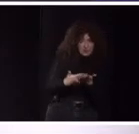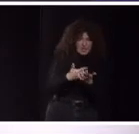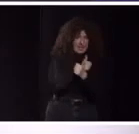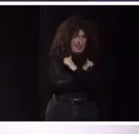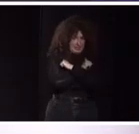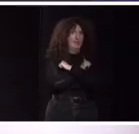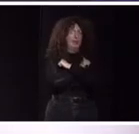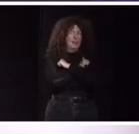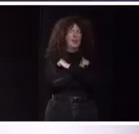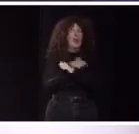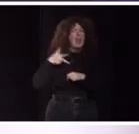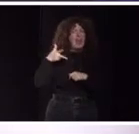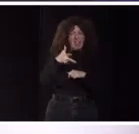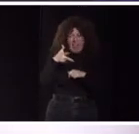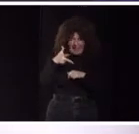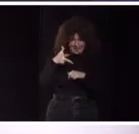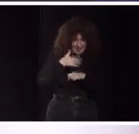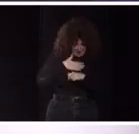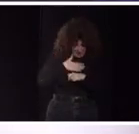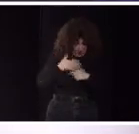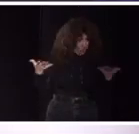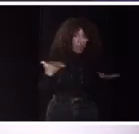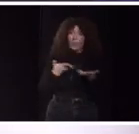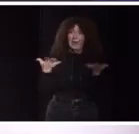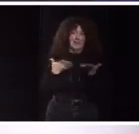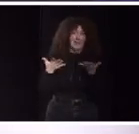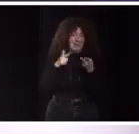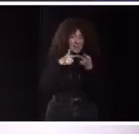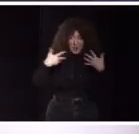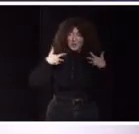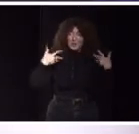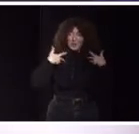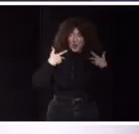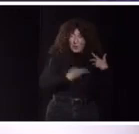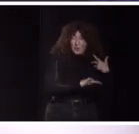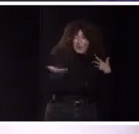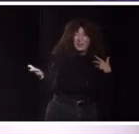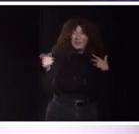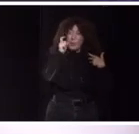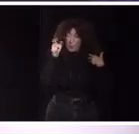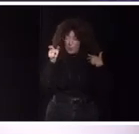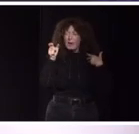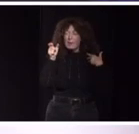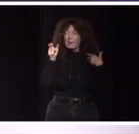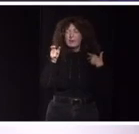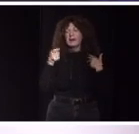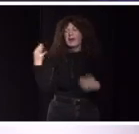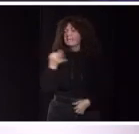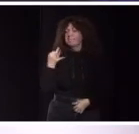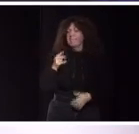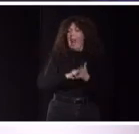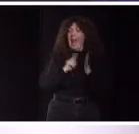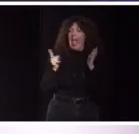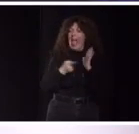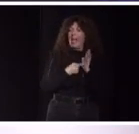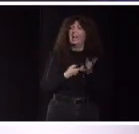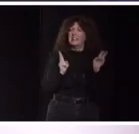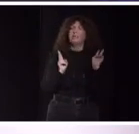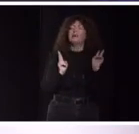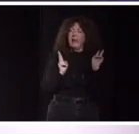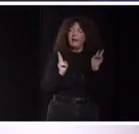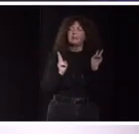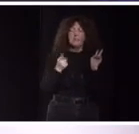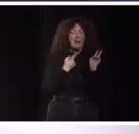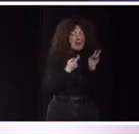nuestros derechos son urgentes, que los sufrimientos de nuestro pueblo tienen toda la legitimidad y la